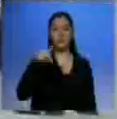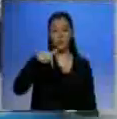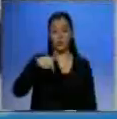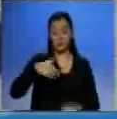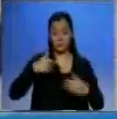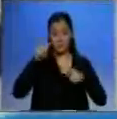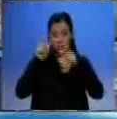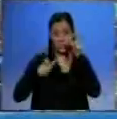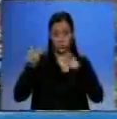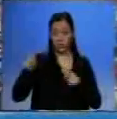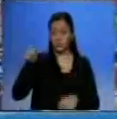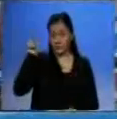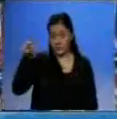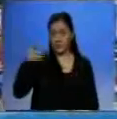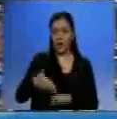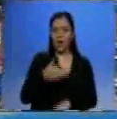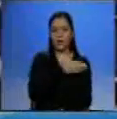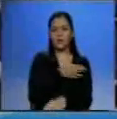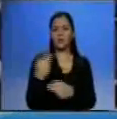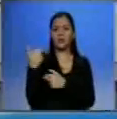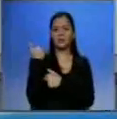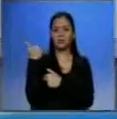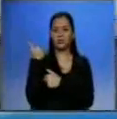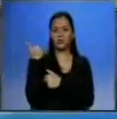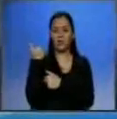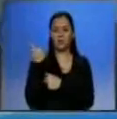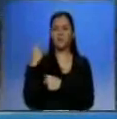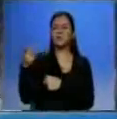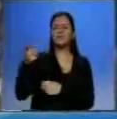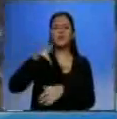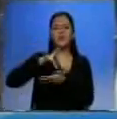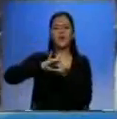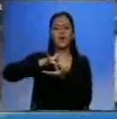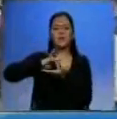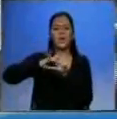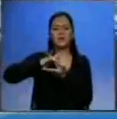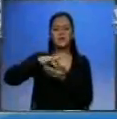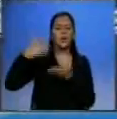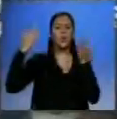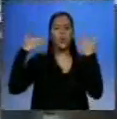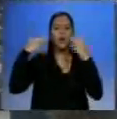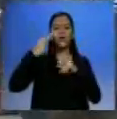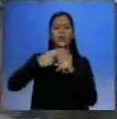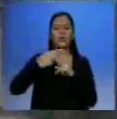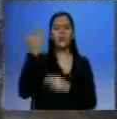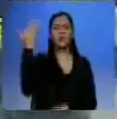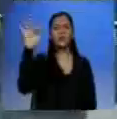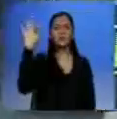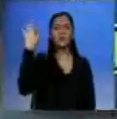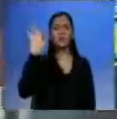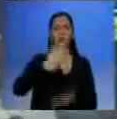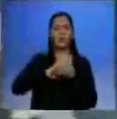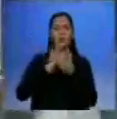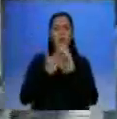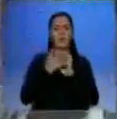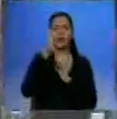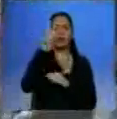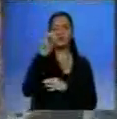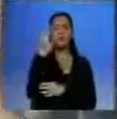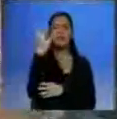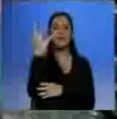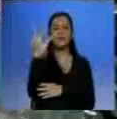habrían participado dentro de un operativo que se efectuó en una farmacia de Guayaquil el 19 de noviembre del año